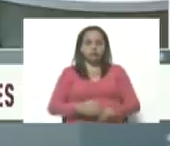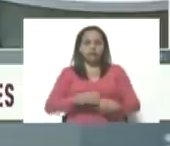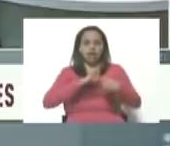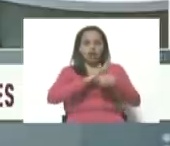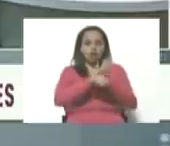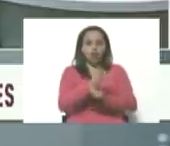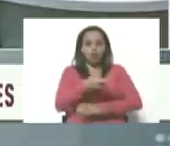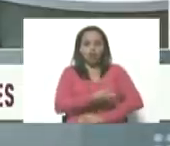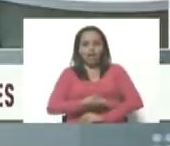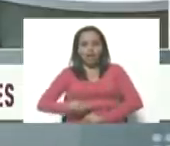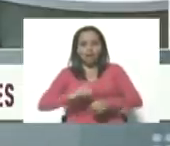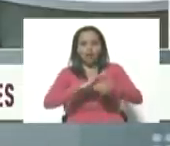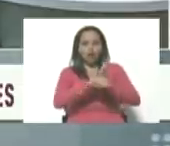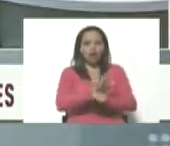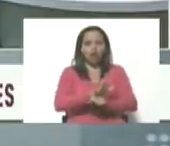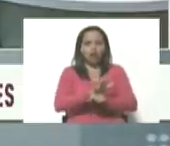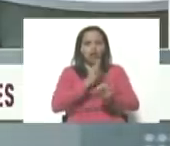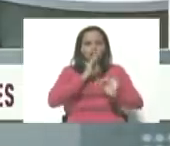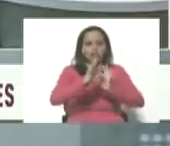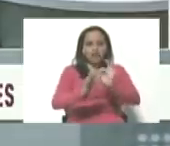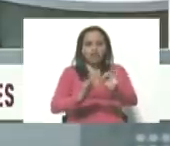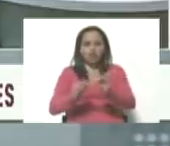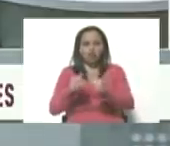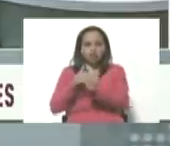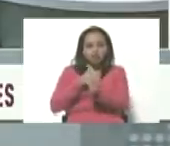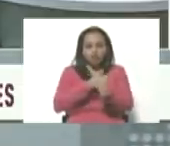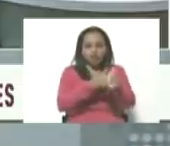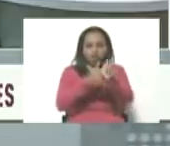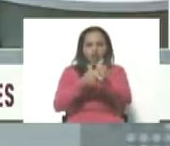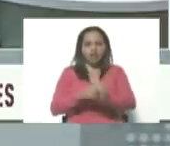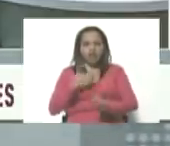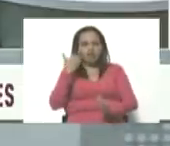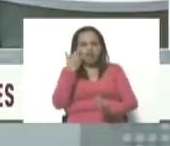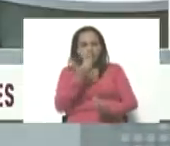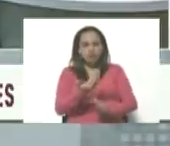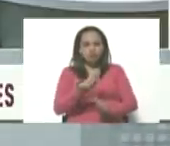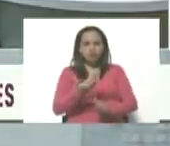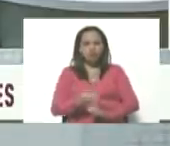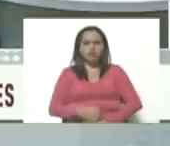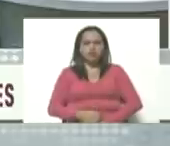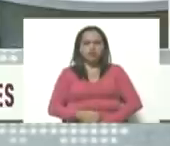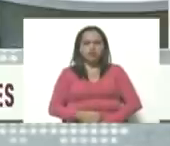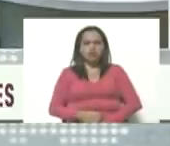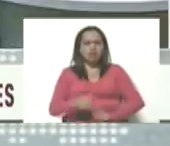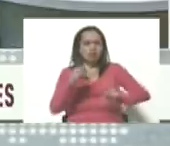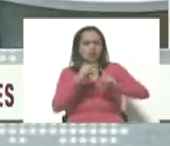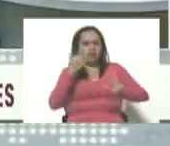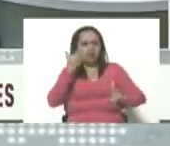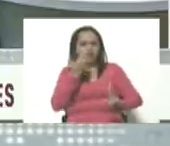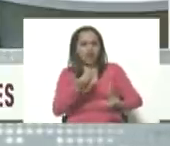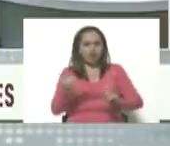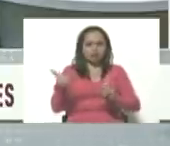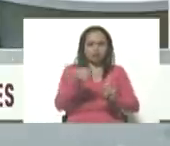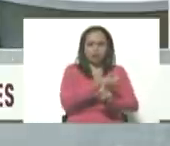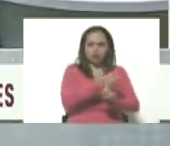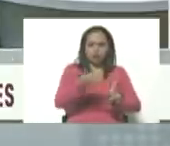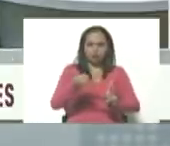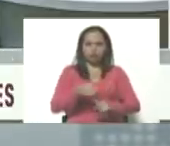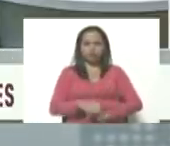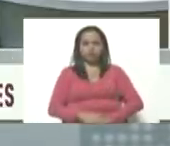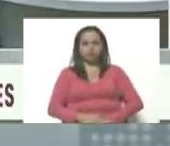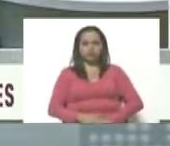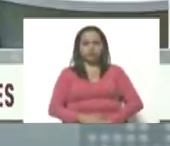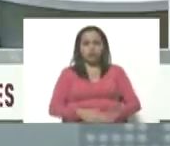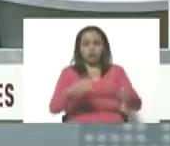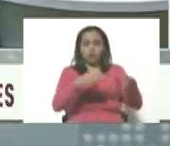coronavirus, de la persecución, de la xenofobia, del desprecio, de los insultos, de la represión, de la